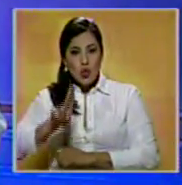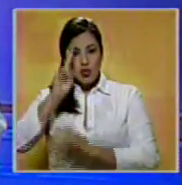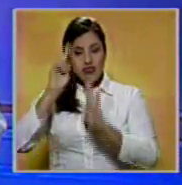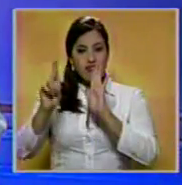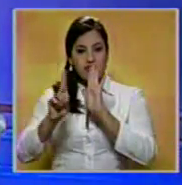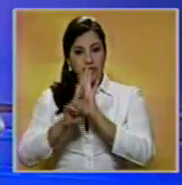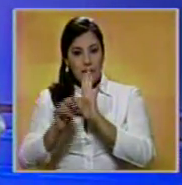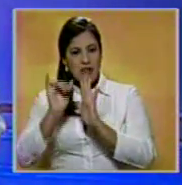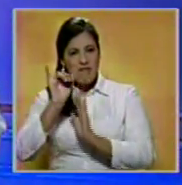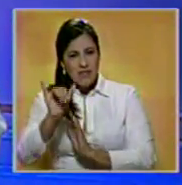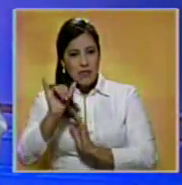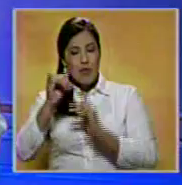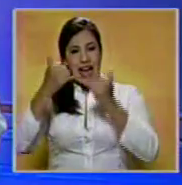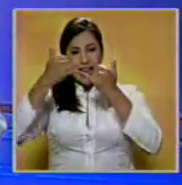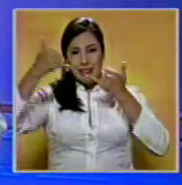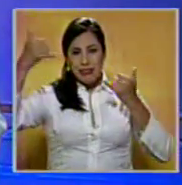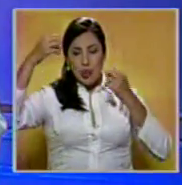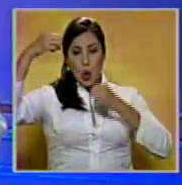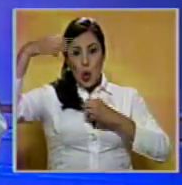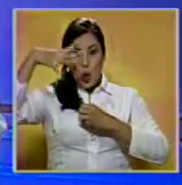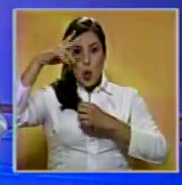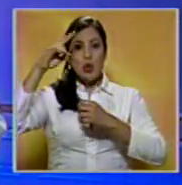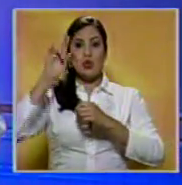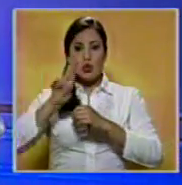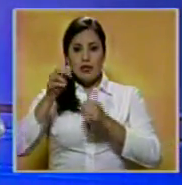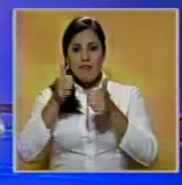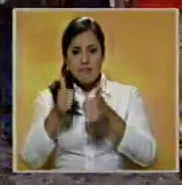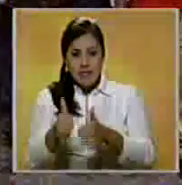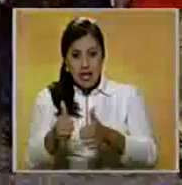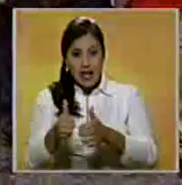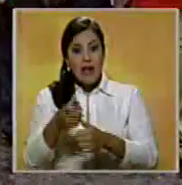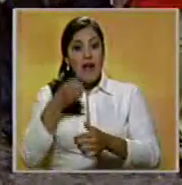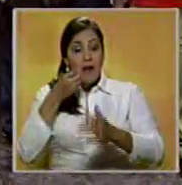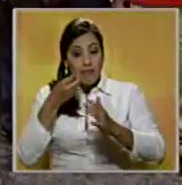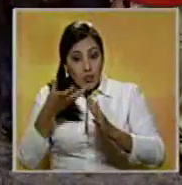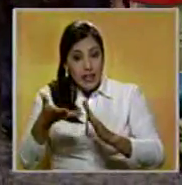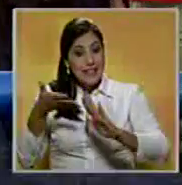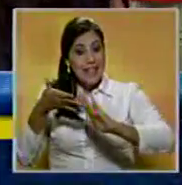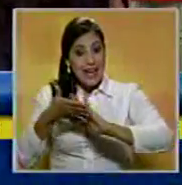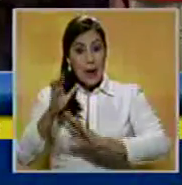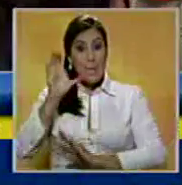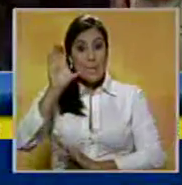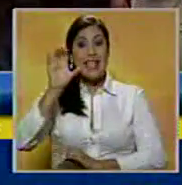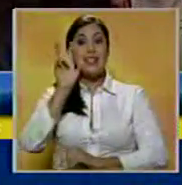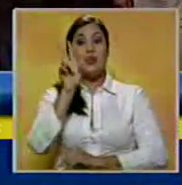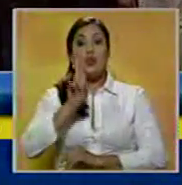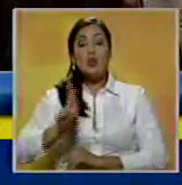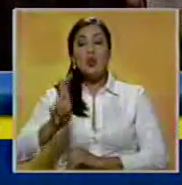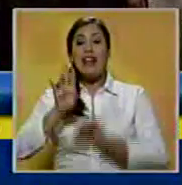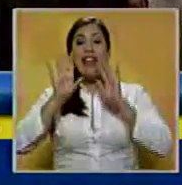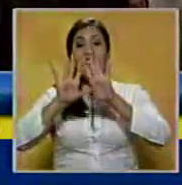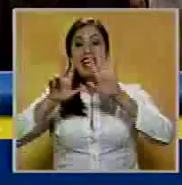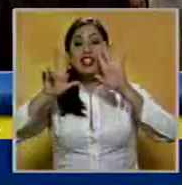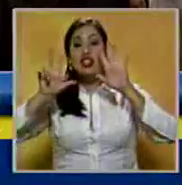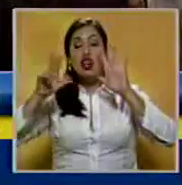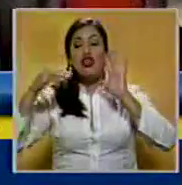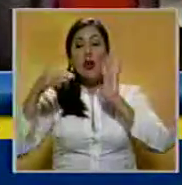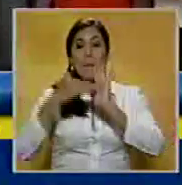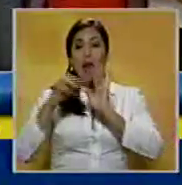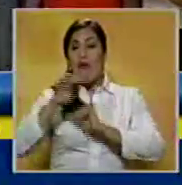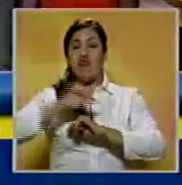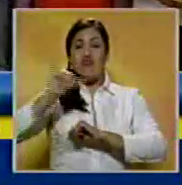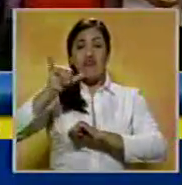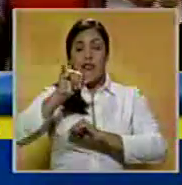racional y eficiente de la energía eléctrica en el sector público. Indicó que en el país se usan 18.000 megavatios